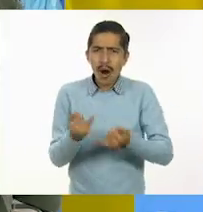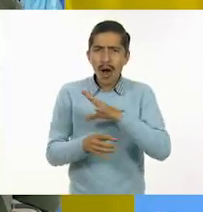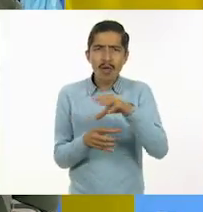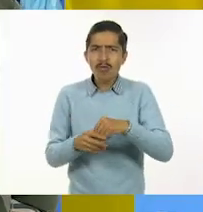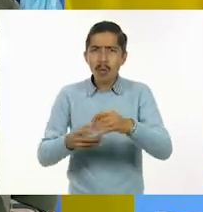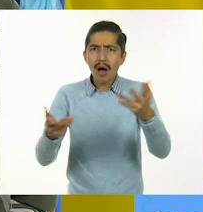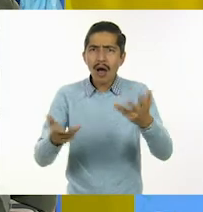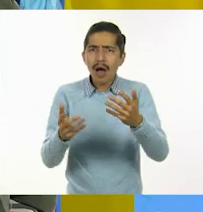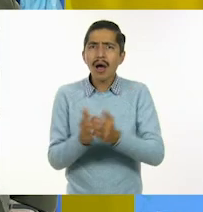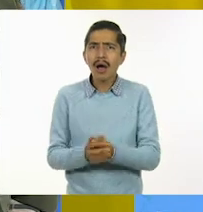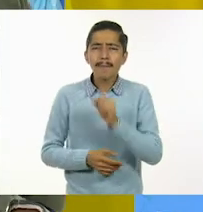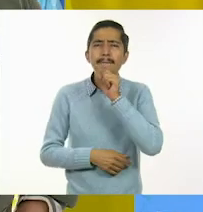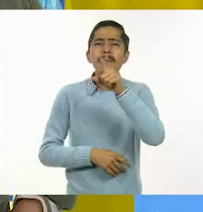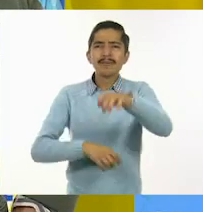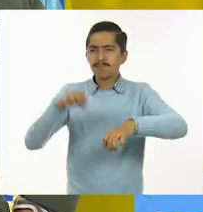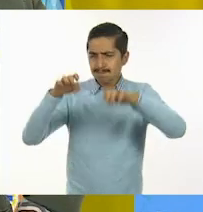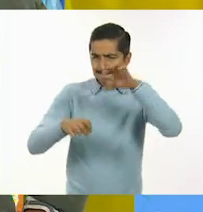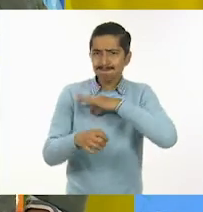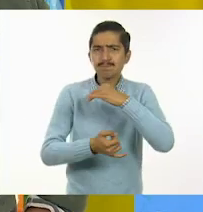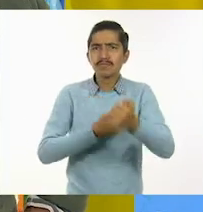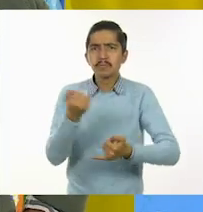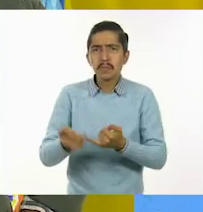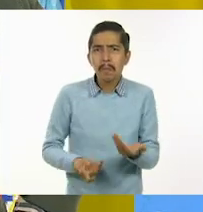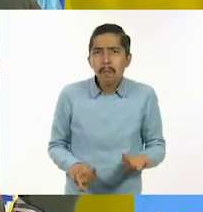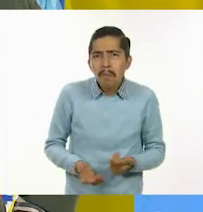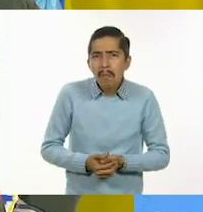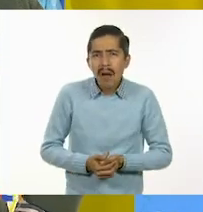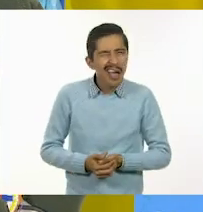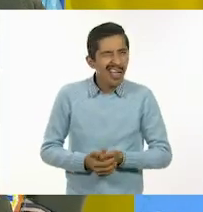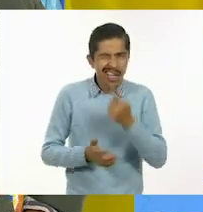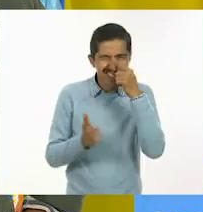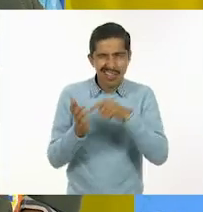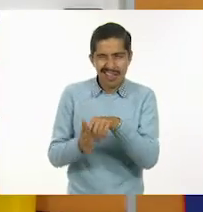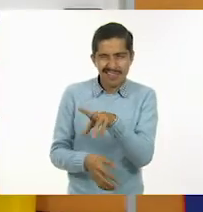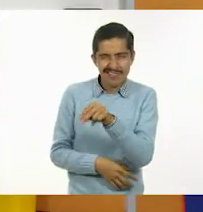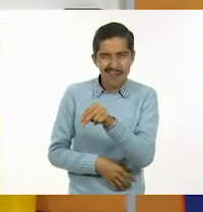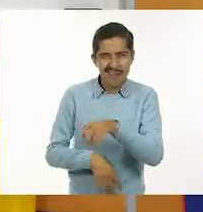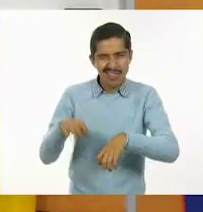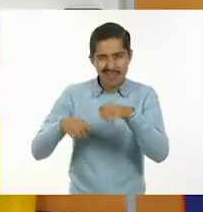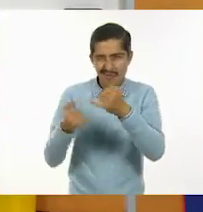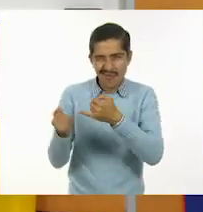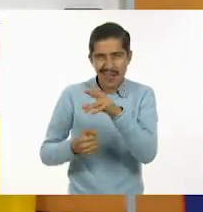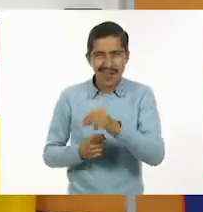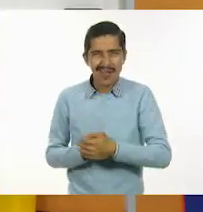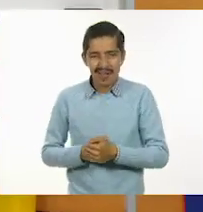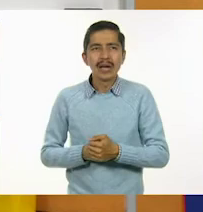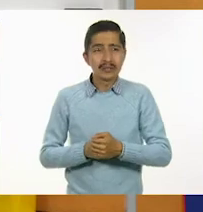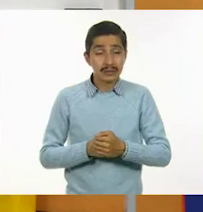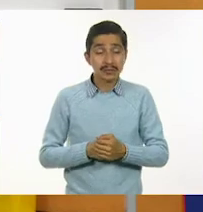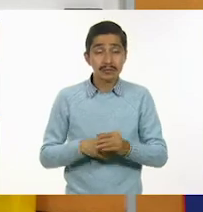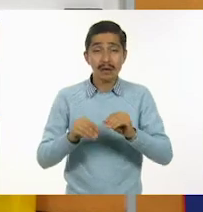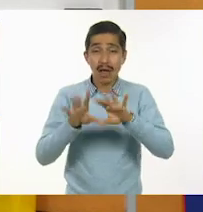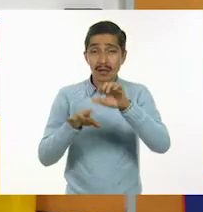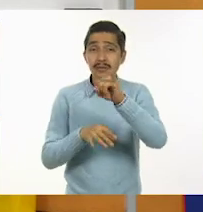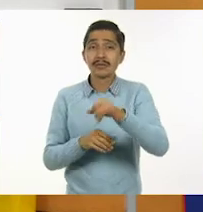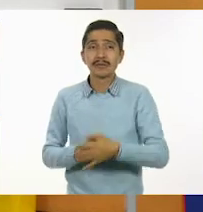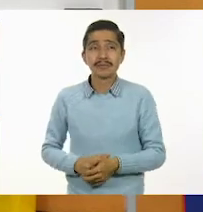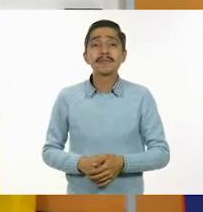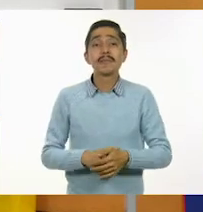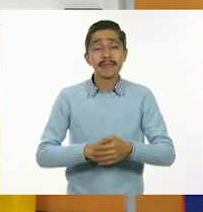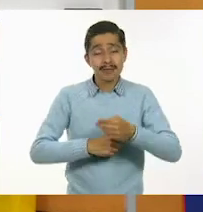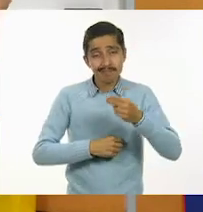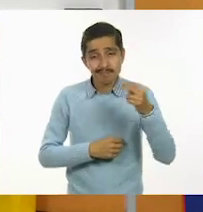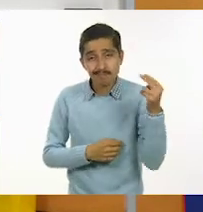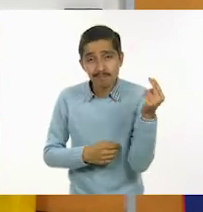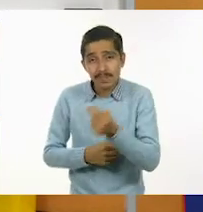serio? ¿Hasta los adultos pueden jugar? No te creo. Los adultos ya no juegan. ¡Claro que sí juegan! Es más, deben